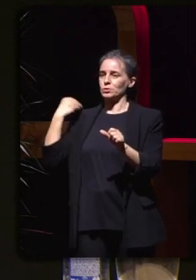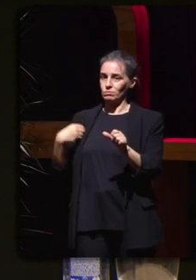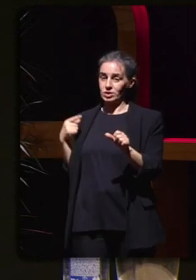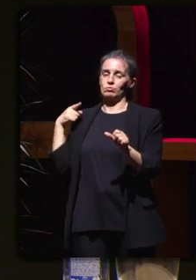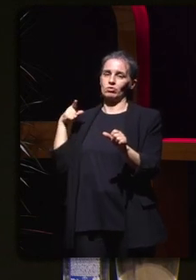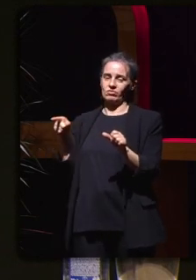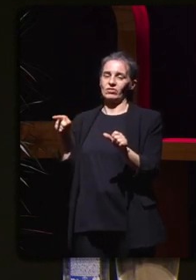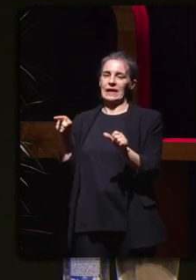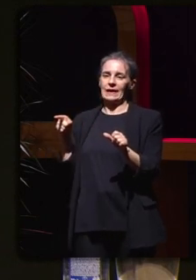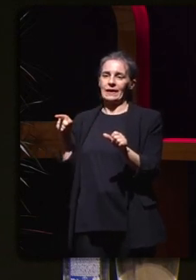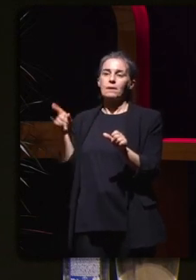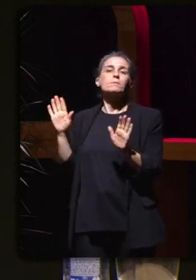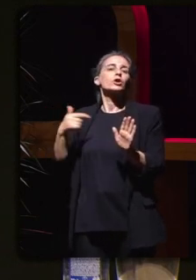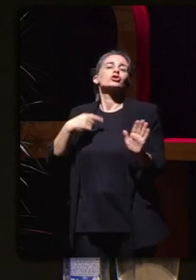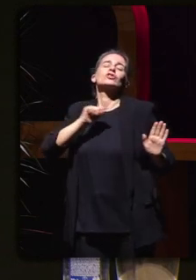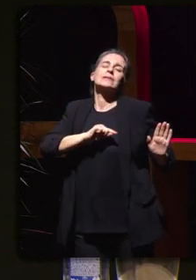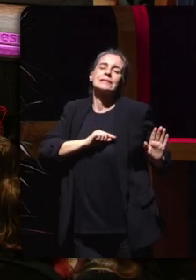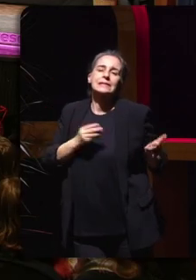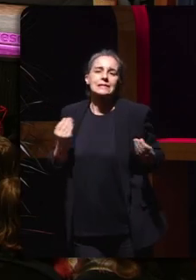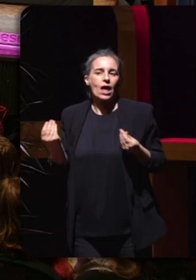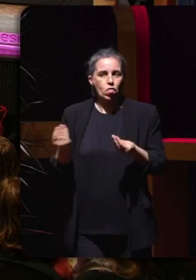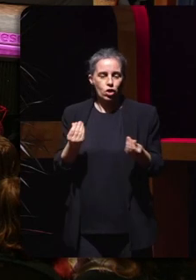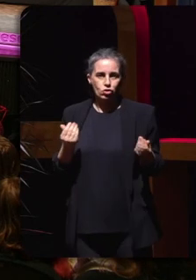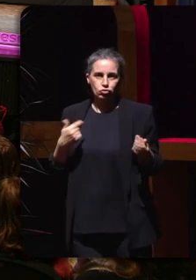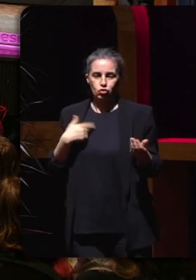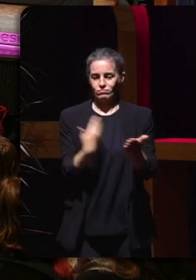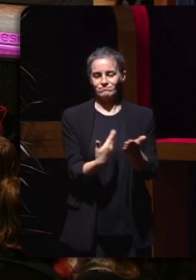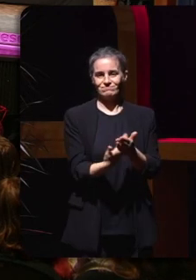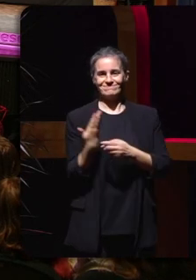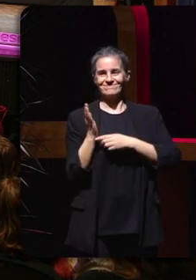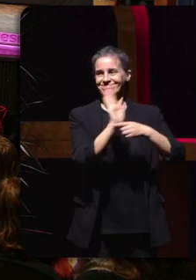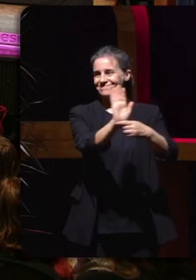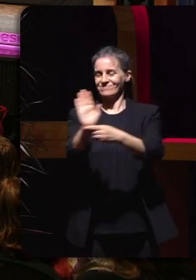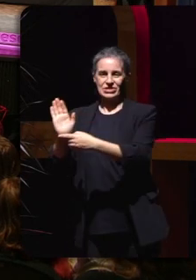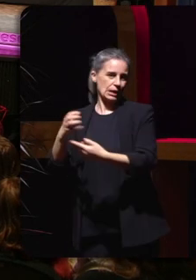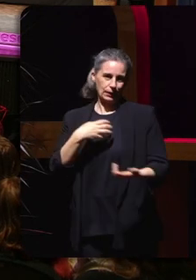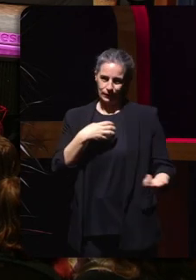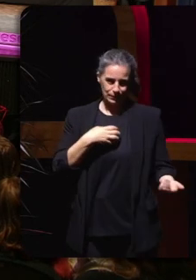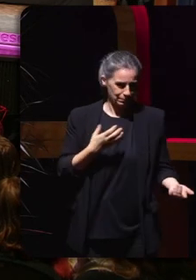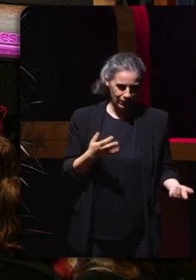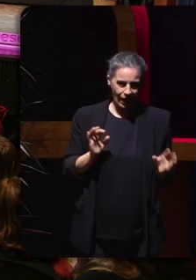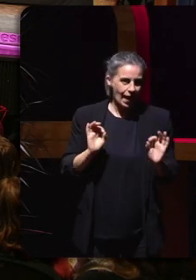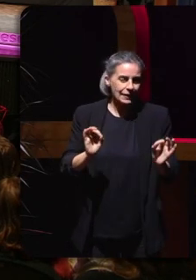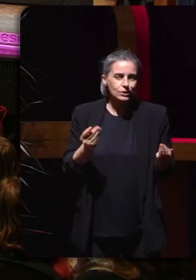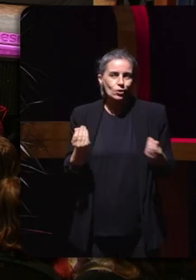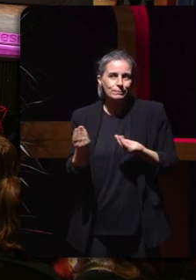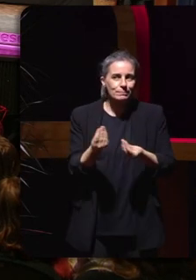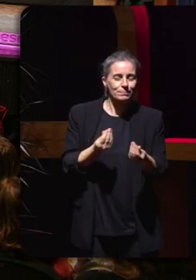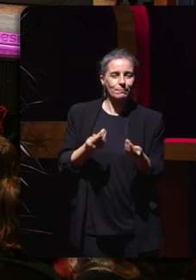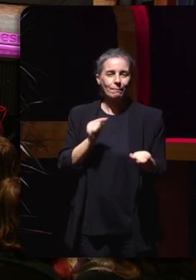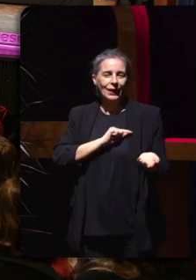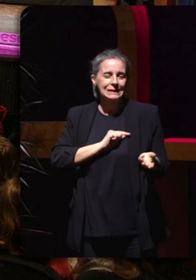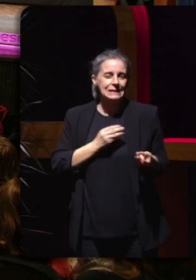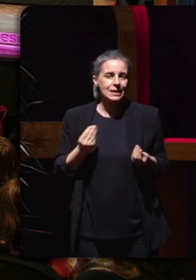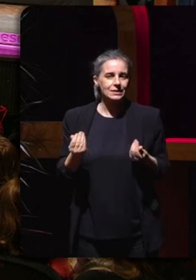no tengo pruebas que no puedo sacar unos documentos aquí unos memos secretos de mediaset que